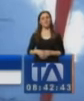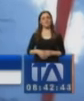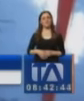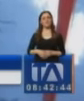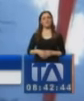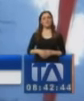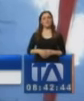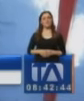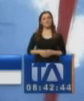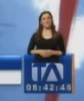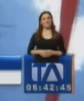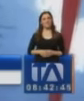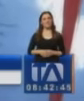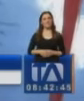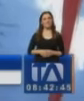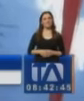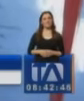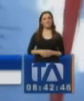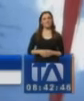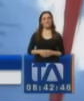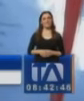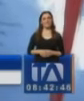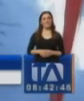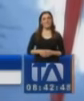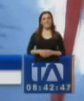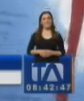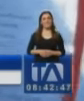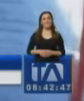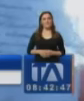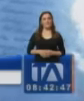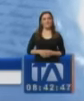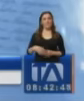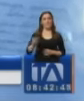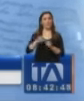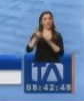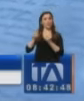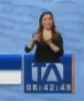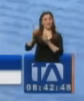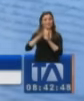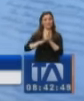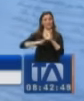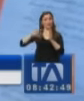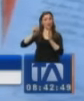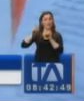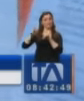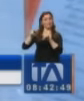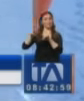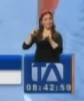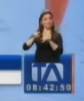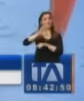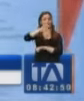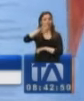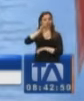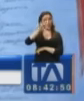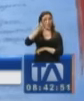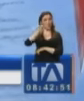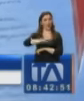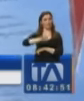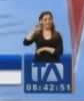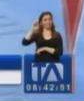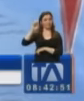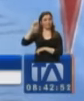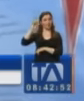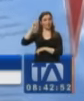un facsímil de lo definitivo, pero tenemos otra copia del mismo Juan León Mera en que él